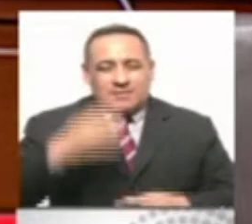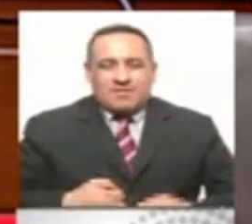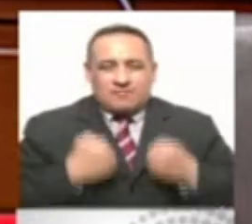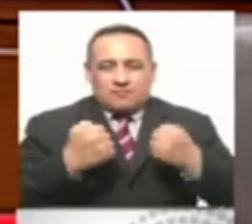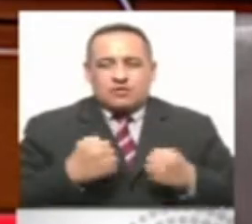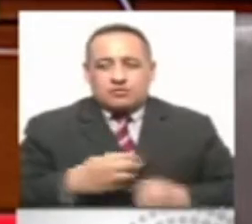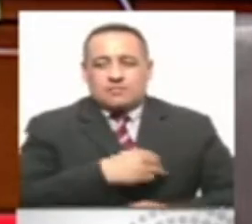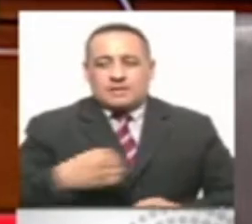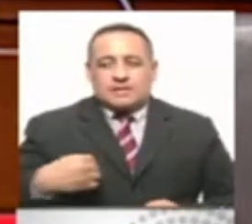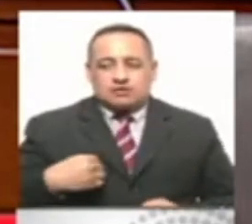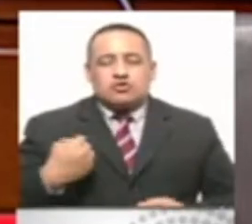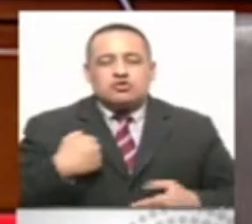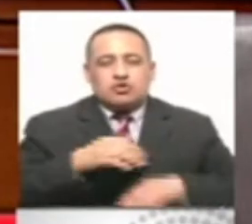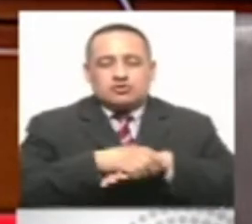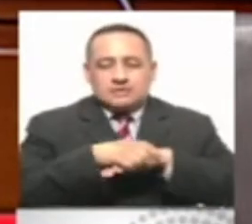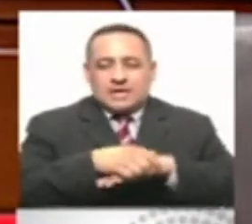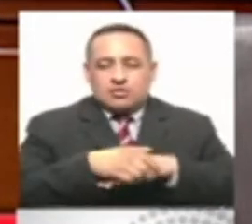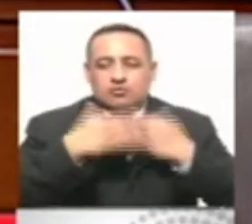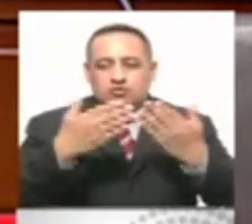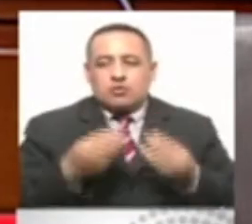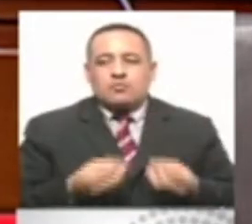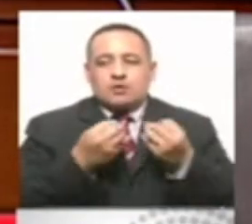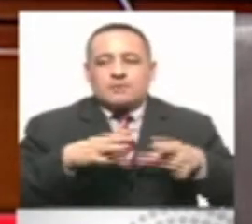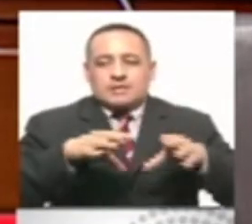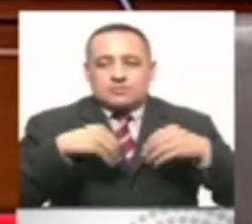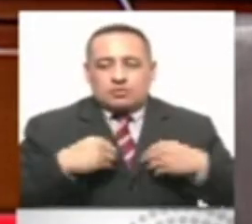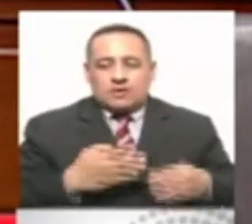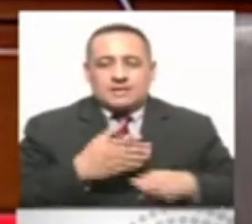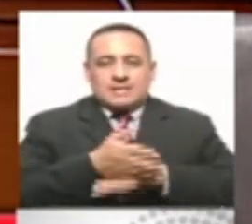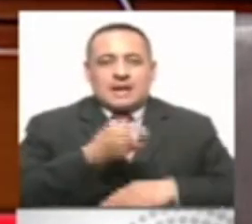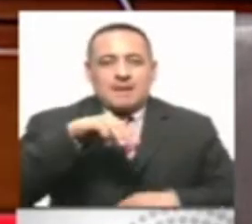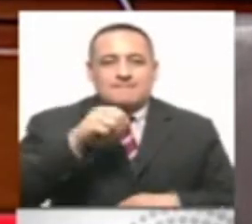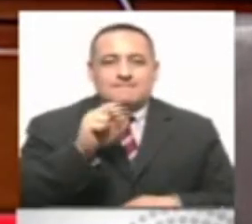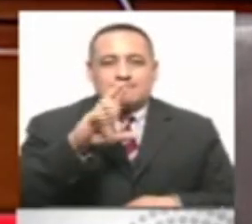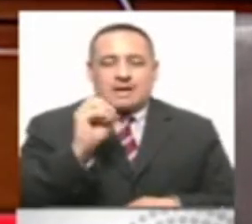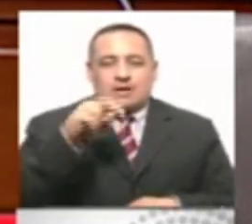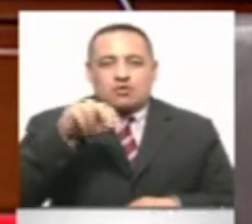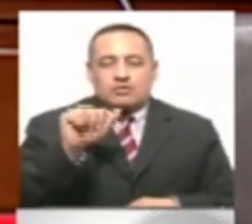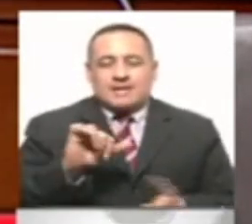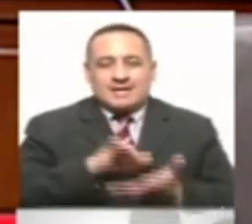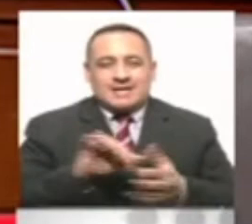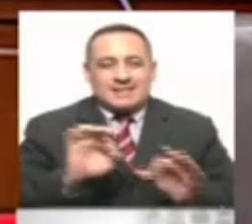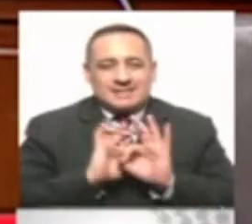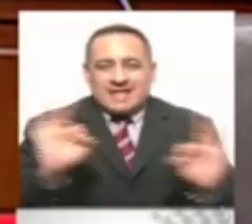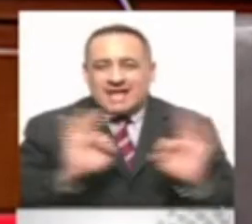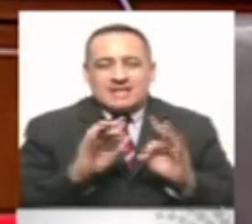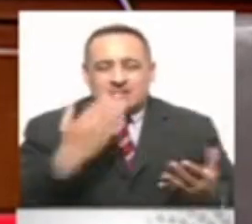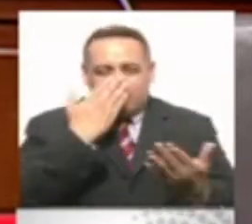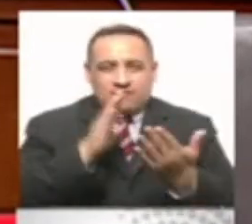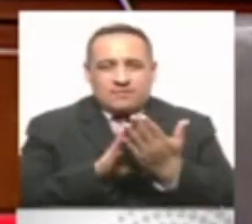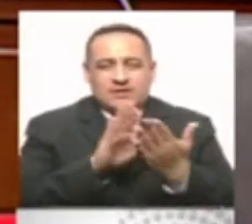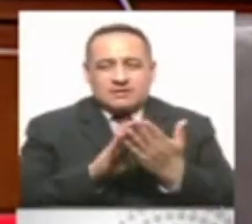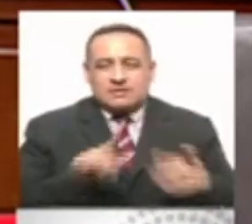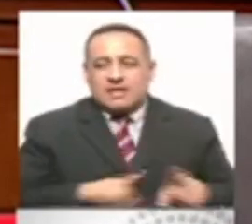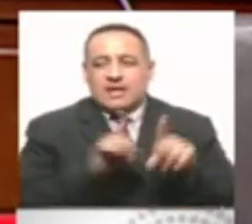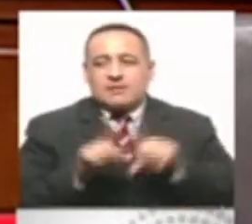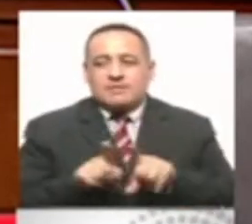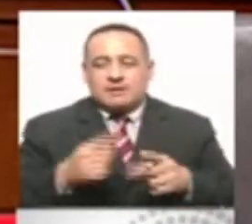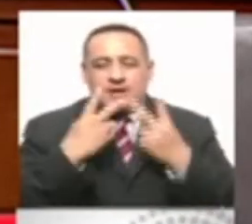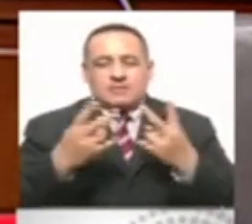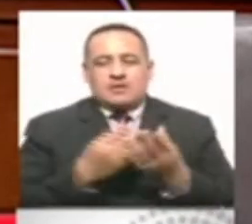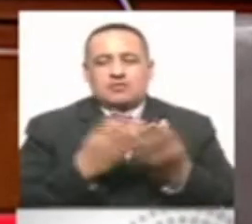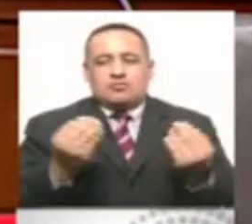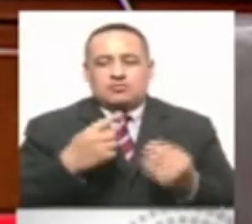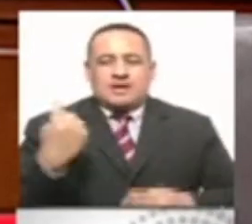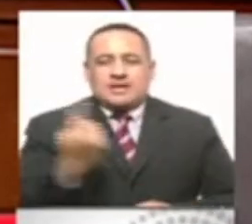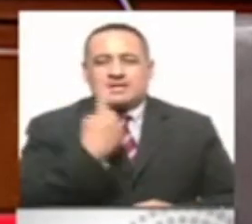ministro y yo saludo. Saludo, porque me permitió llegar a Marcona, donde nadie saca cara por Marcona, donde Shogun hace escaños